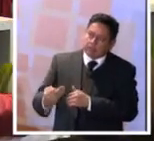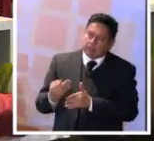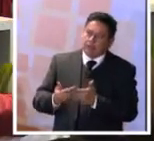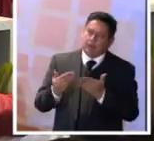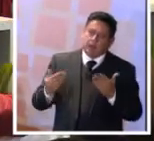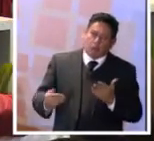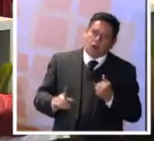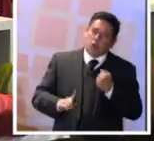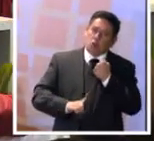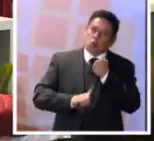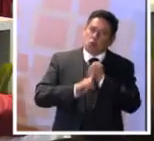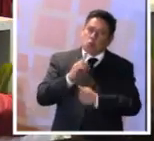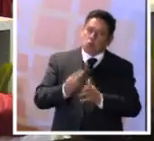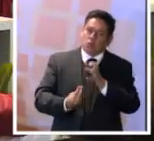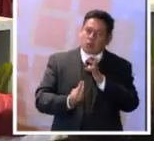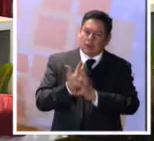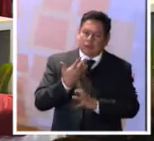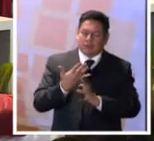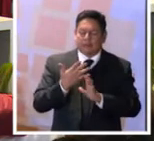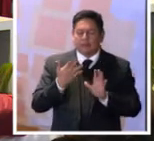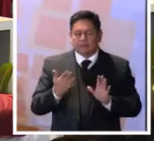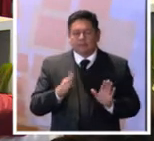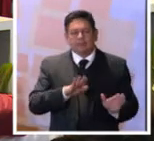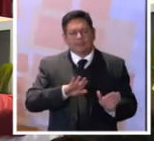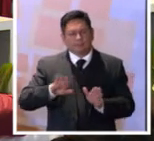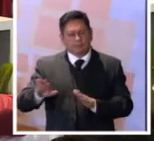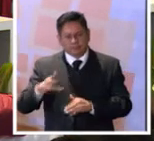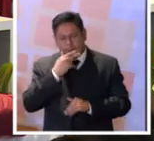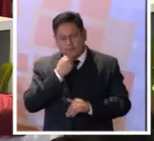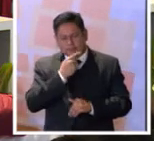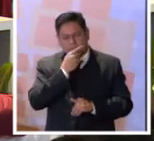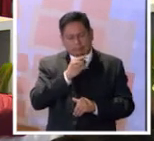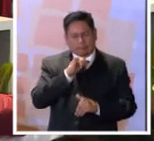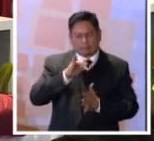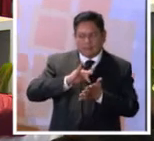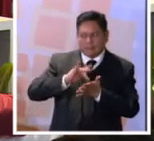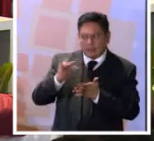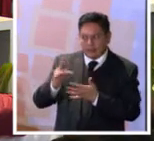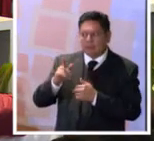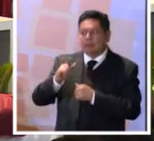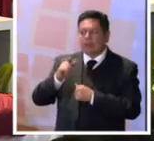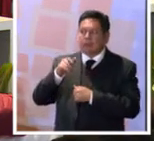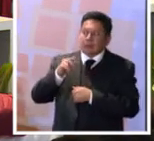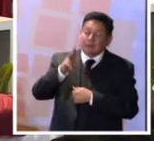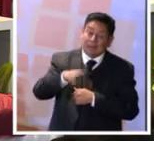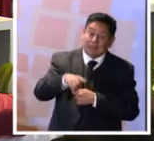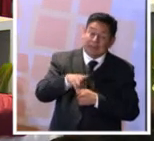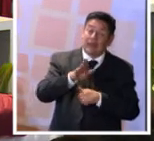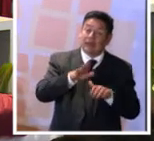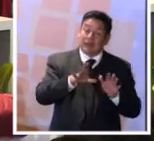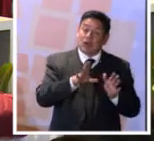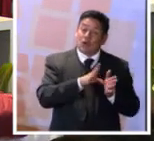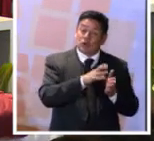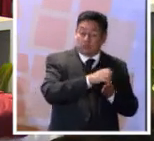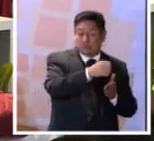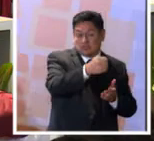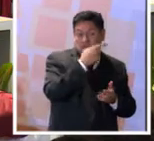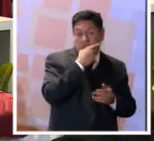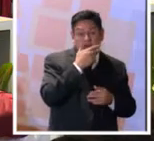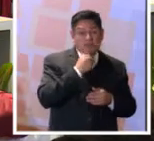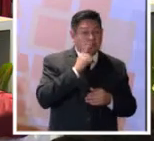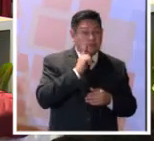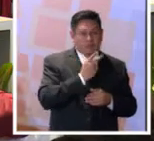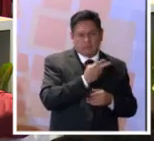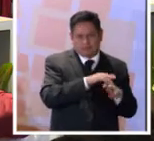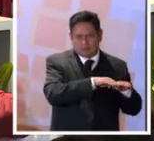efectivamente, en términos de interpretación constitucional con perspectiva de género, es muy, muy interesante el reto. Y creo que